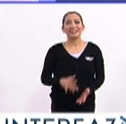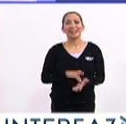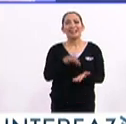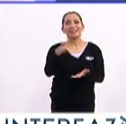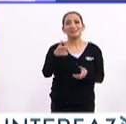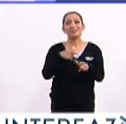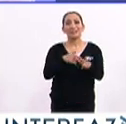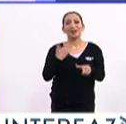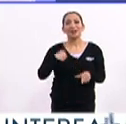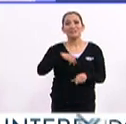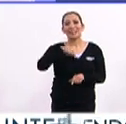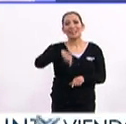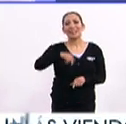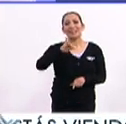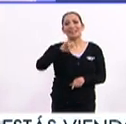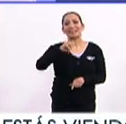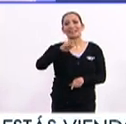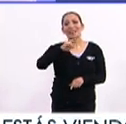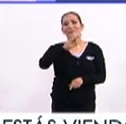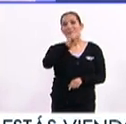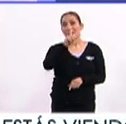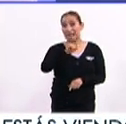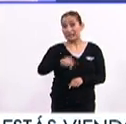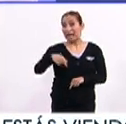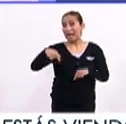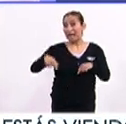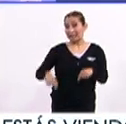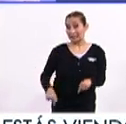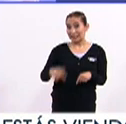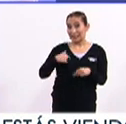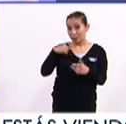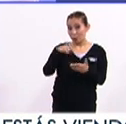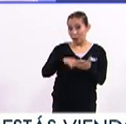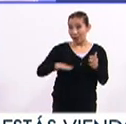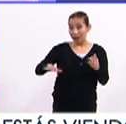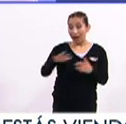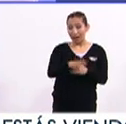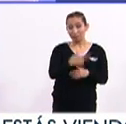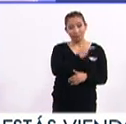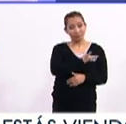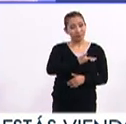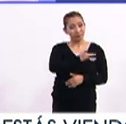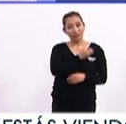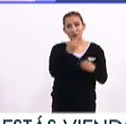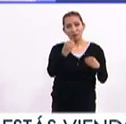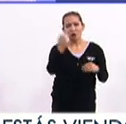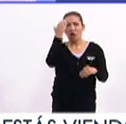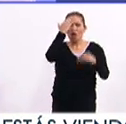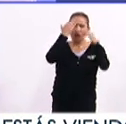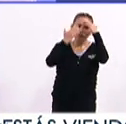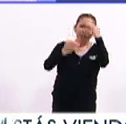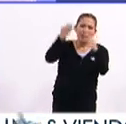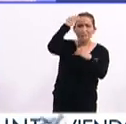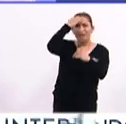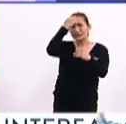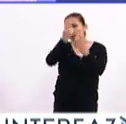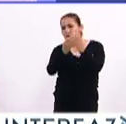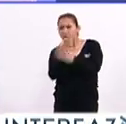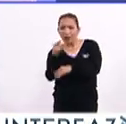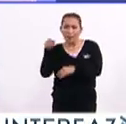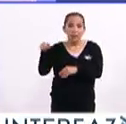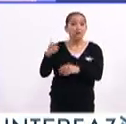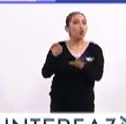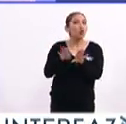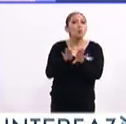Gracias por continuar con nosotros en Interfaz. Y bueno, ya saben que aquí en este programa nos encanta conocer nuevas experiencias y lo hacemos